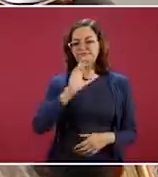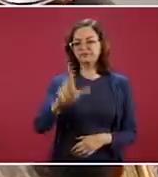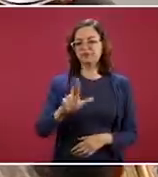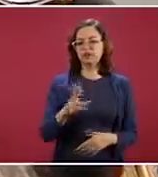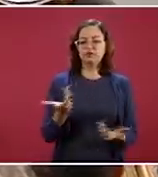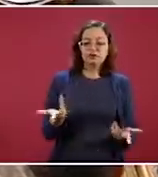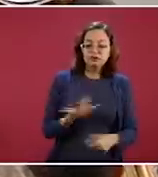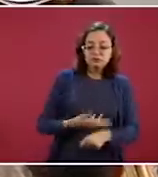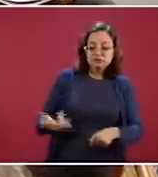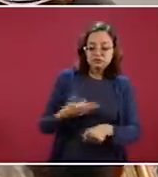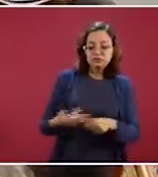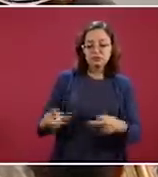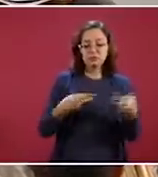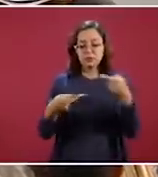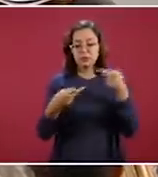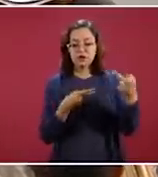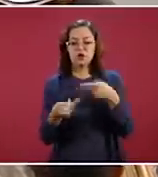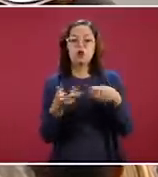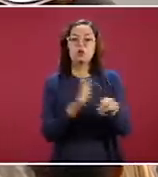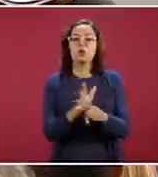se está haciendo en